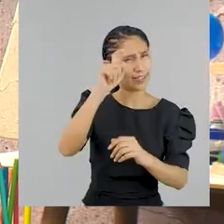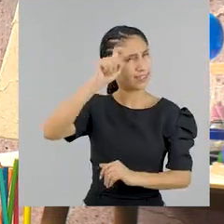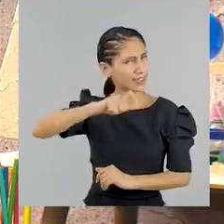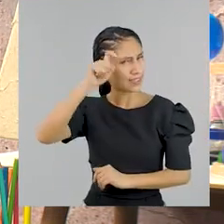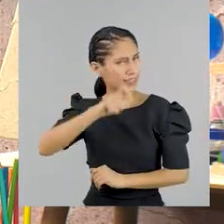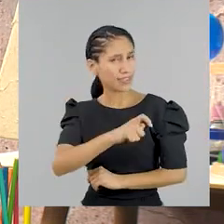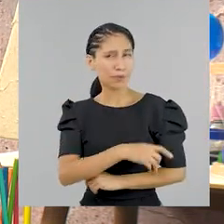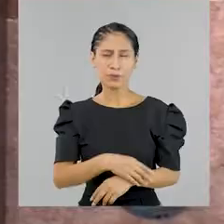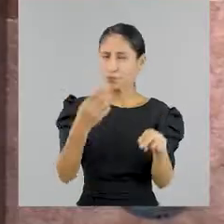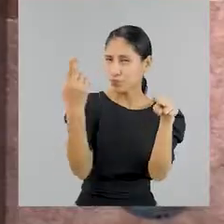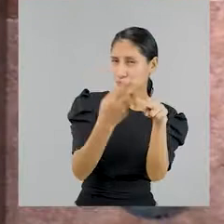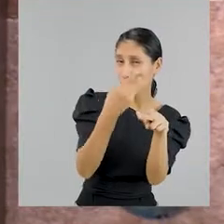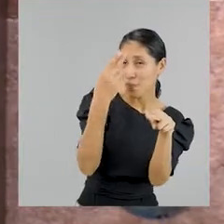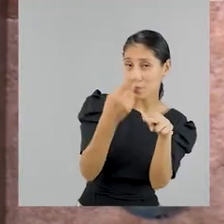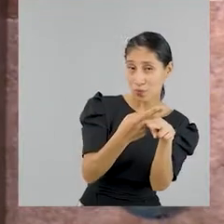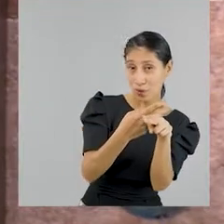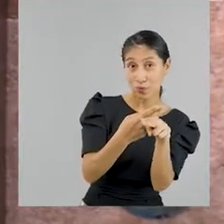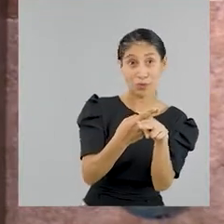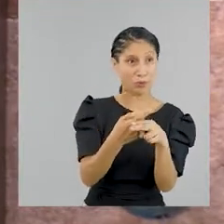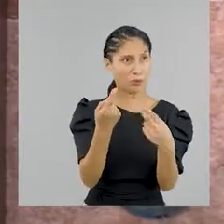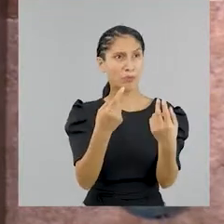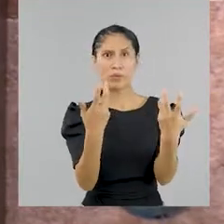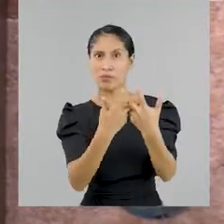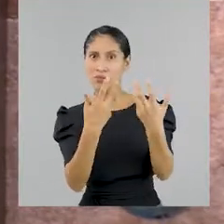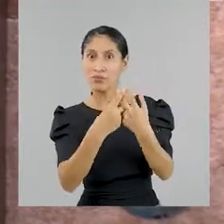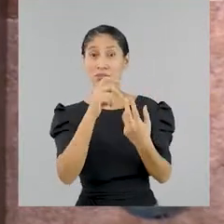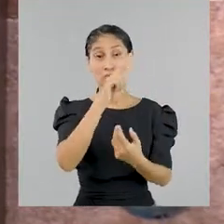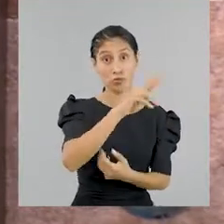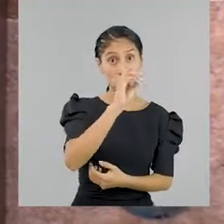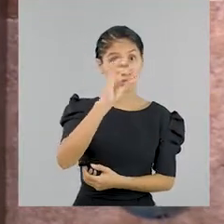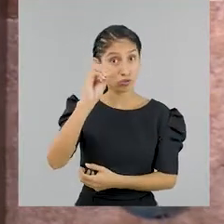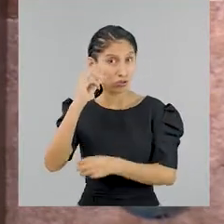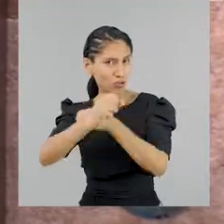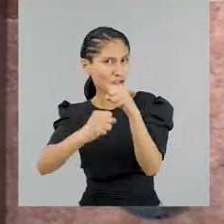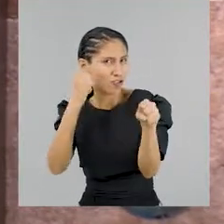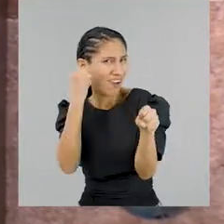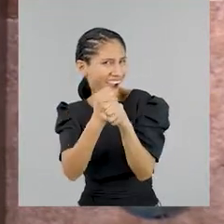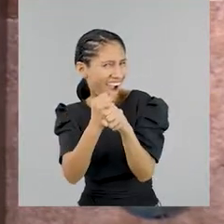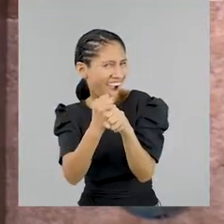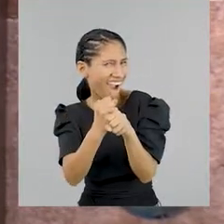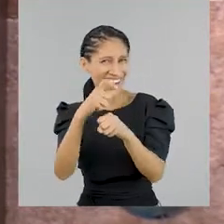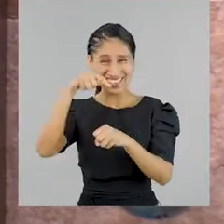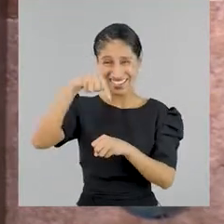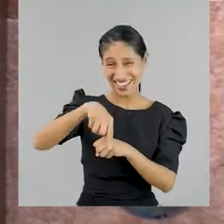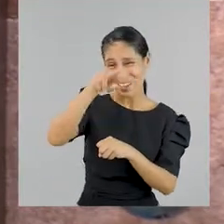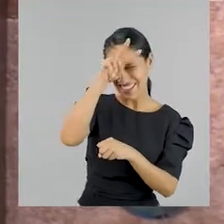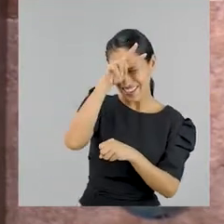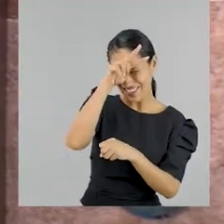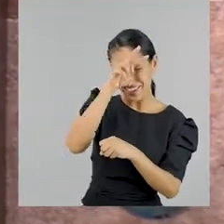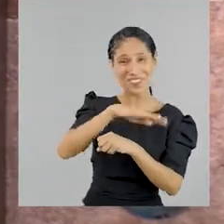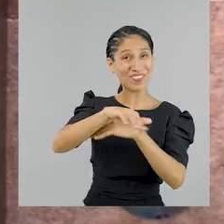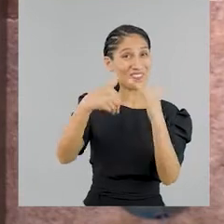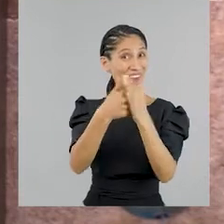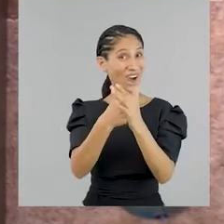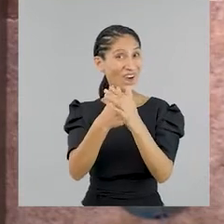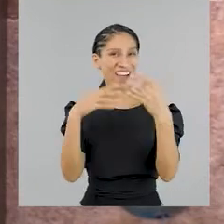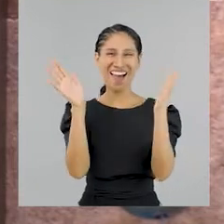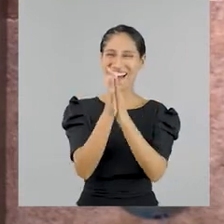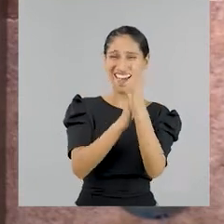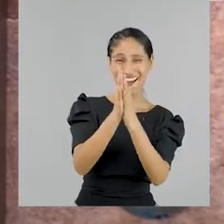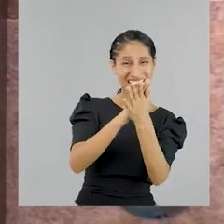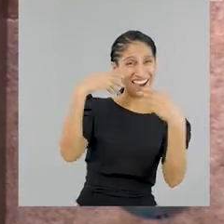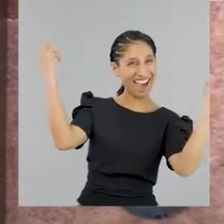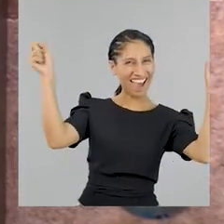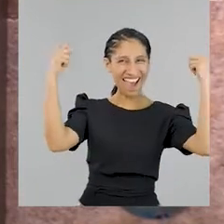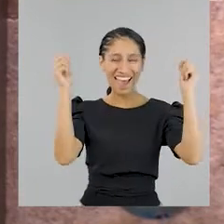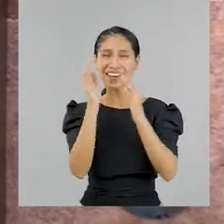armonía que necesitamos. Pronto cumpliremos 200 años de independencia y muy contentos celebraremos este centenario